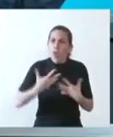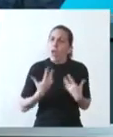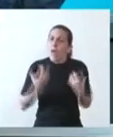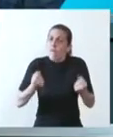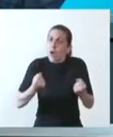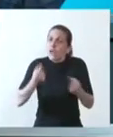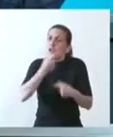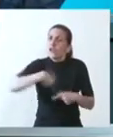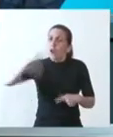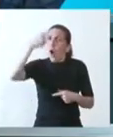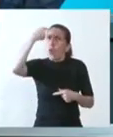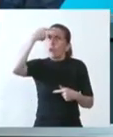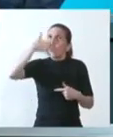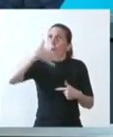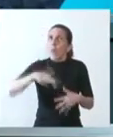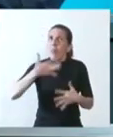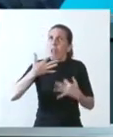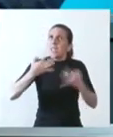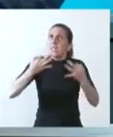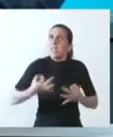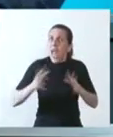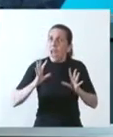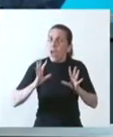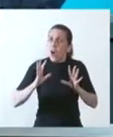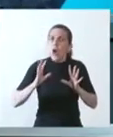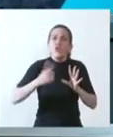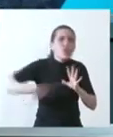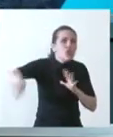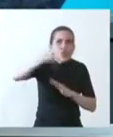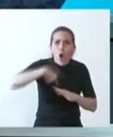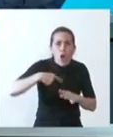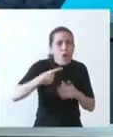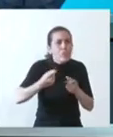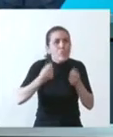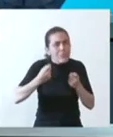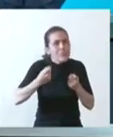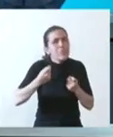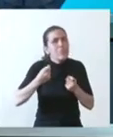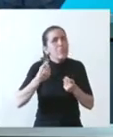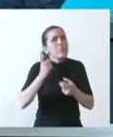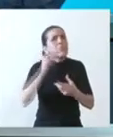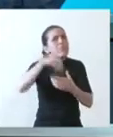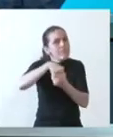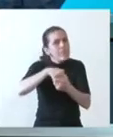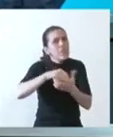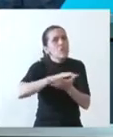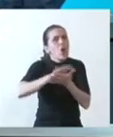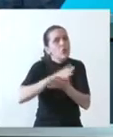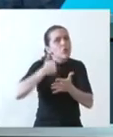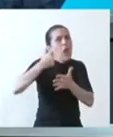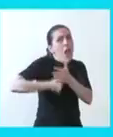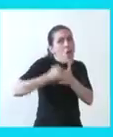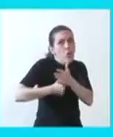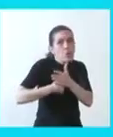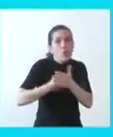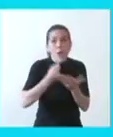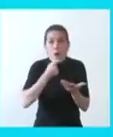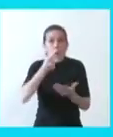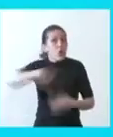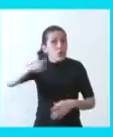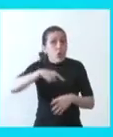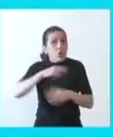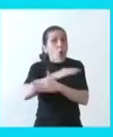el tema seriamente y que todos hacemos falta en el involucramiento de esta pelea. Si hacemos las cosas